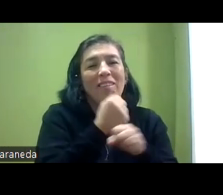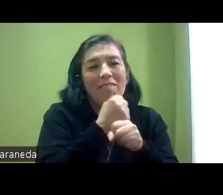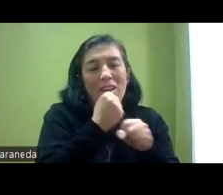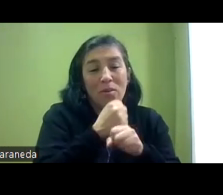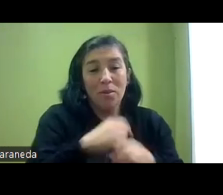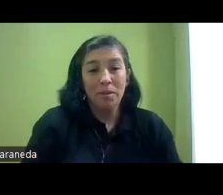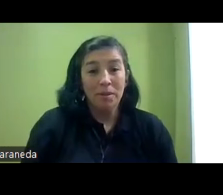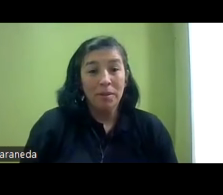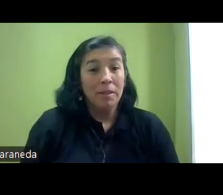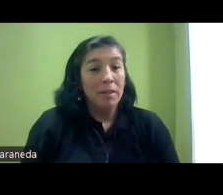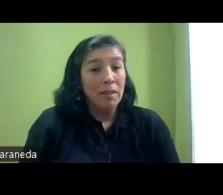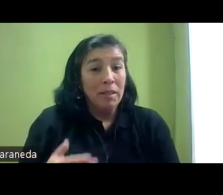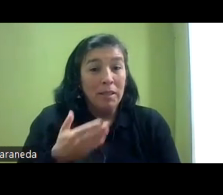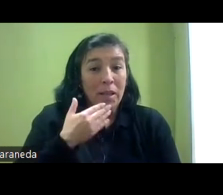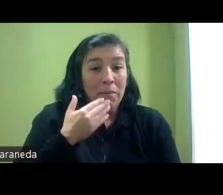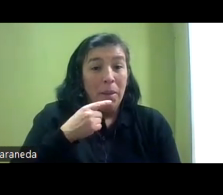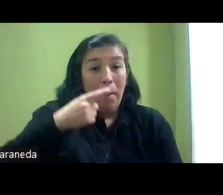Nótese que para